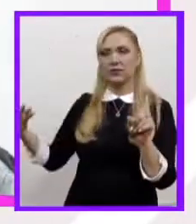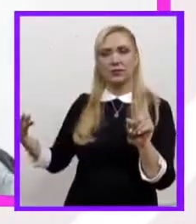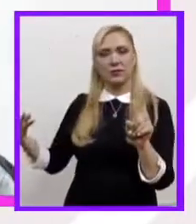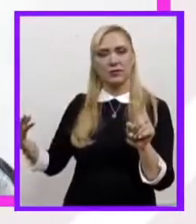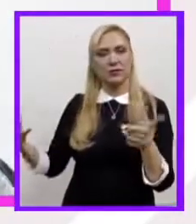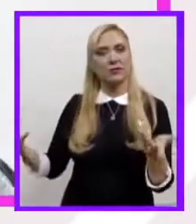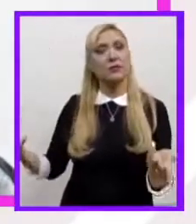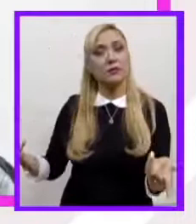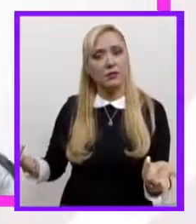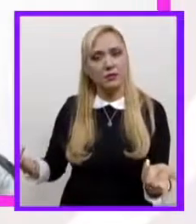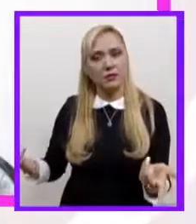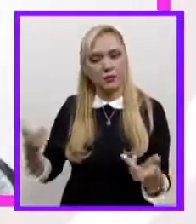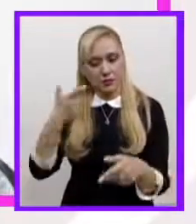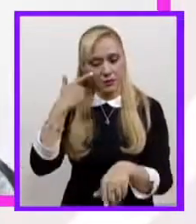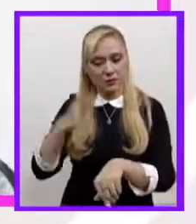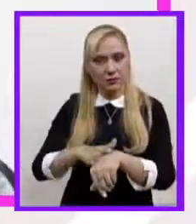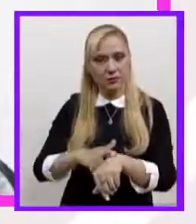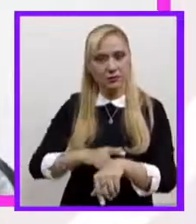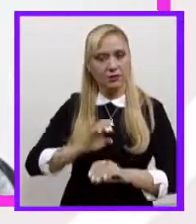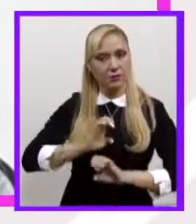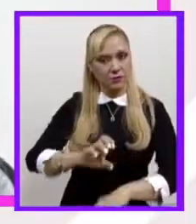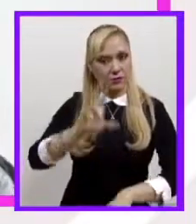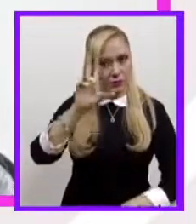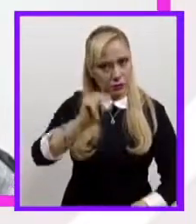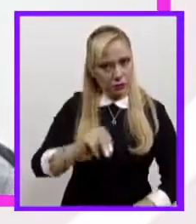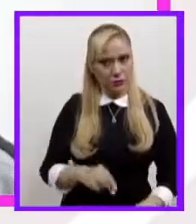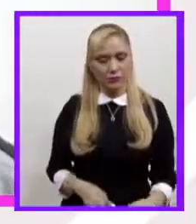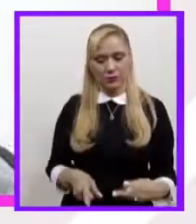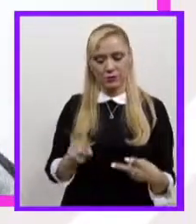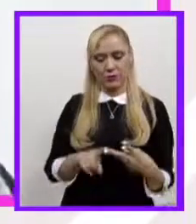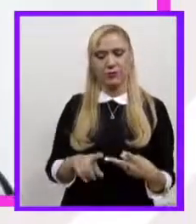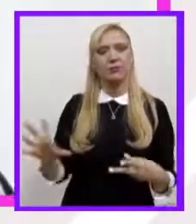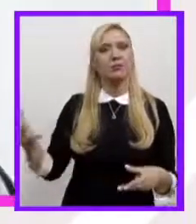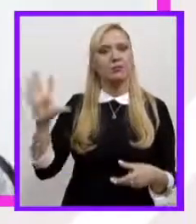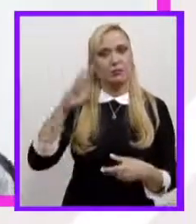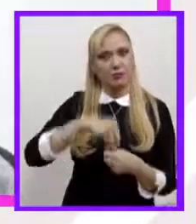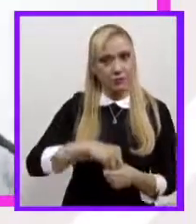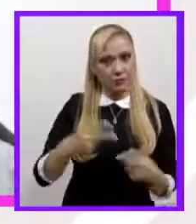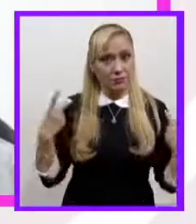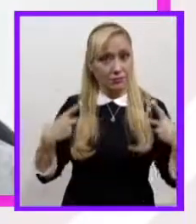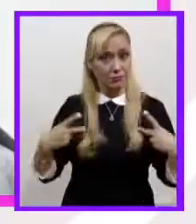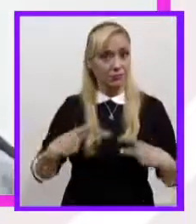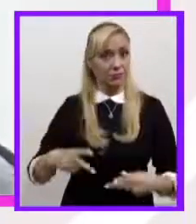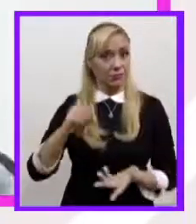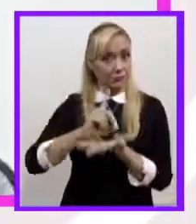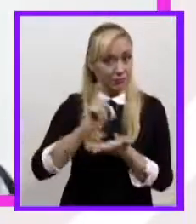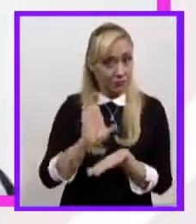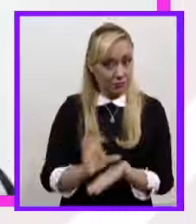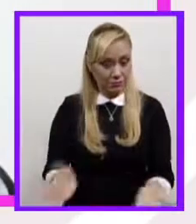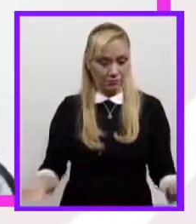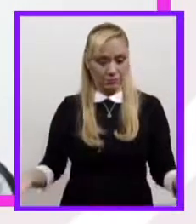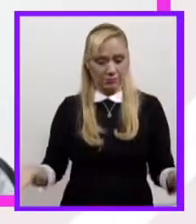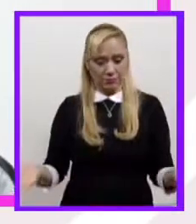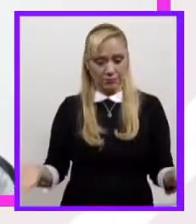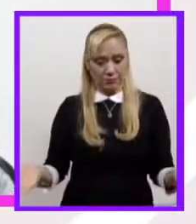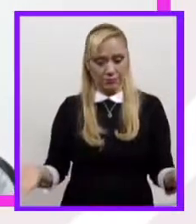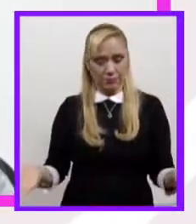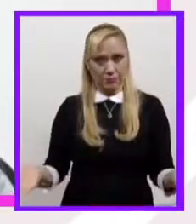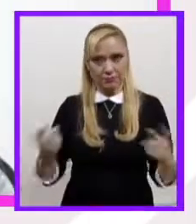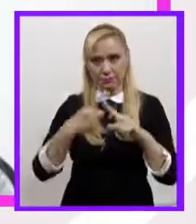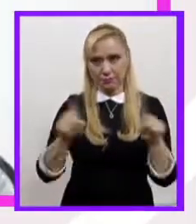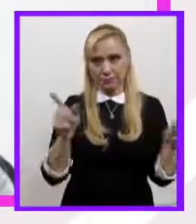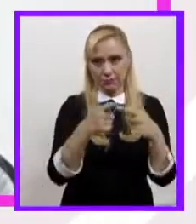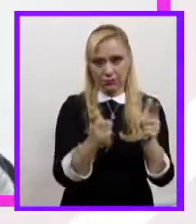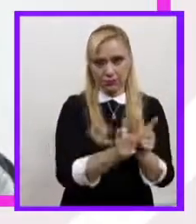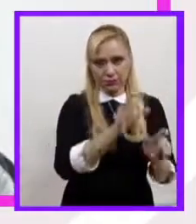una política antirracista, debe de ir acompañado con una política de inclusión a las personas con discapacidad. Esta visión